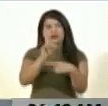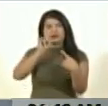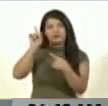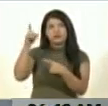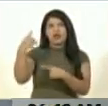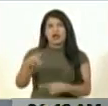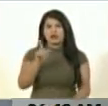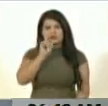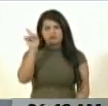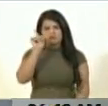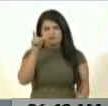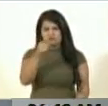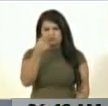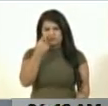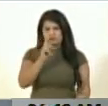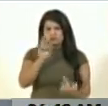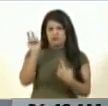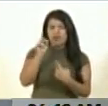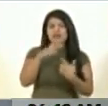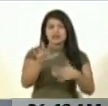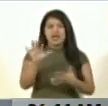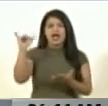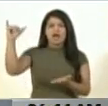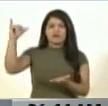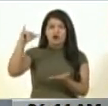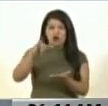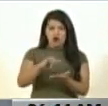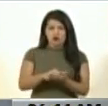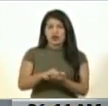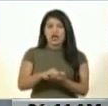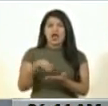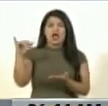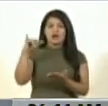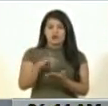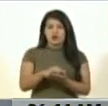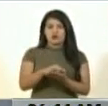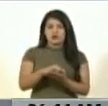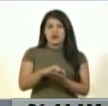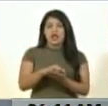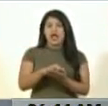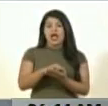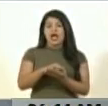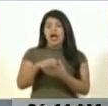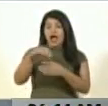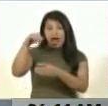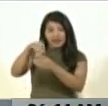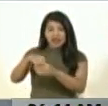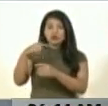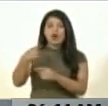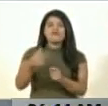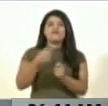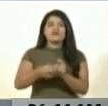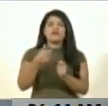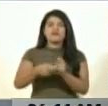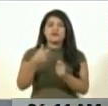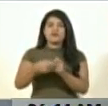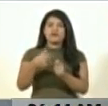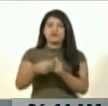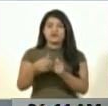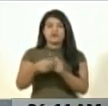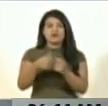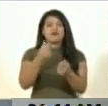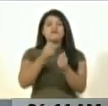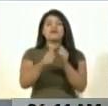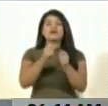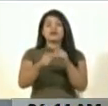muy temprano ha arribado el avión con el nuevo cargamento, el noveno cargamento de billetes para la ampliación del